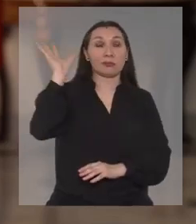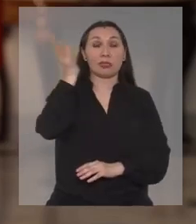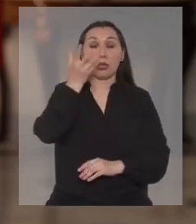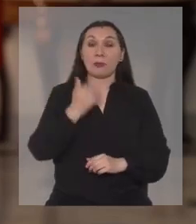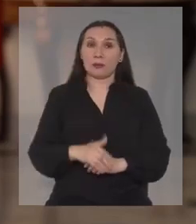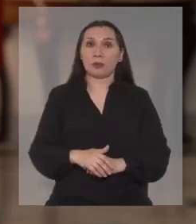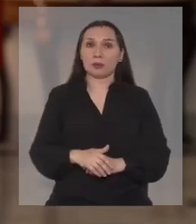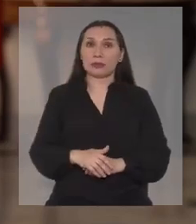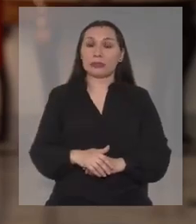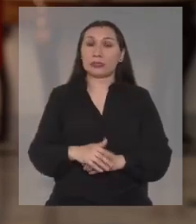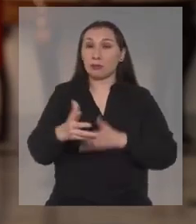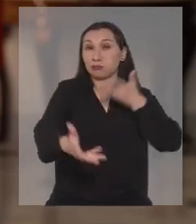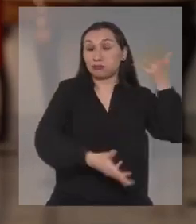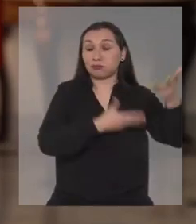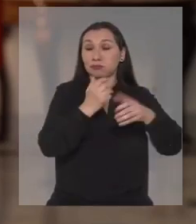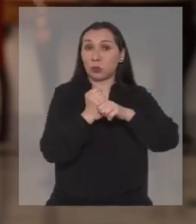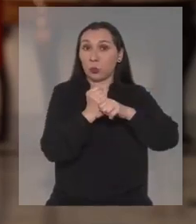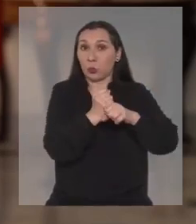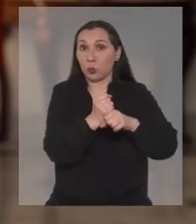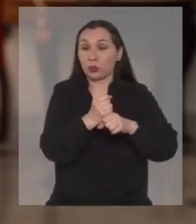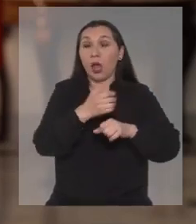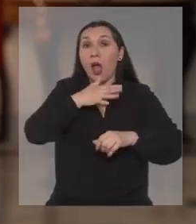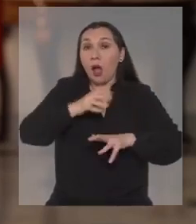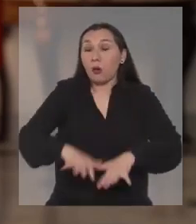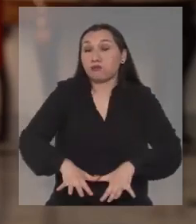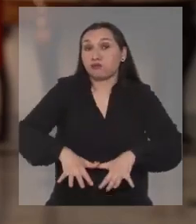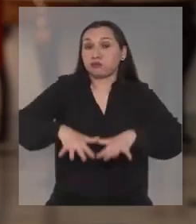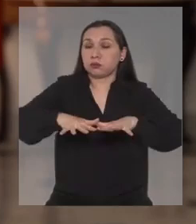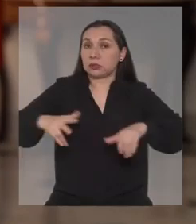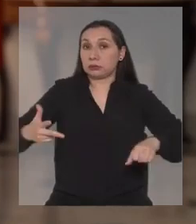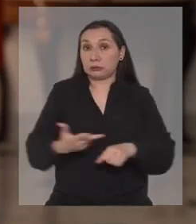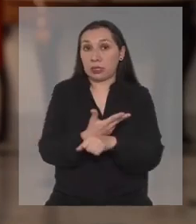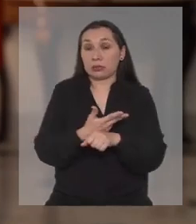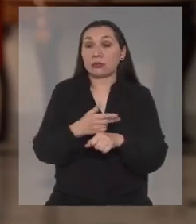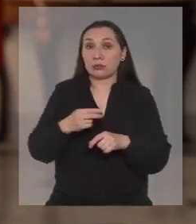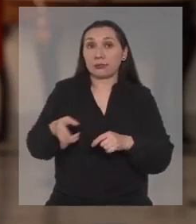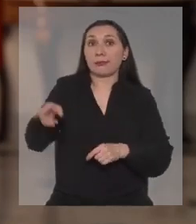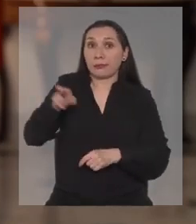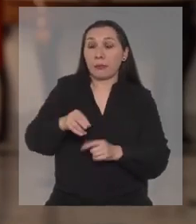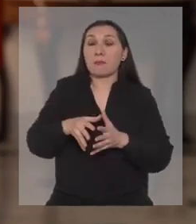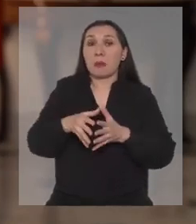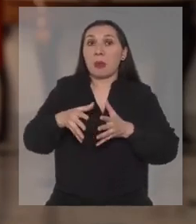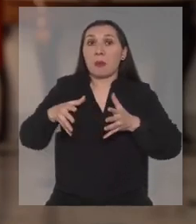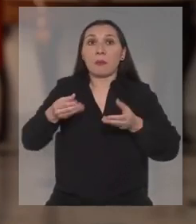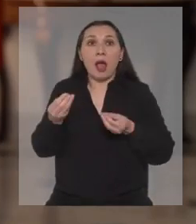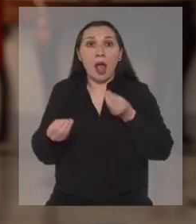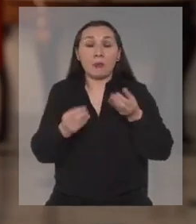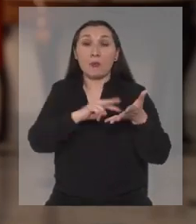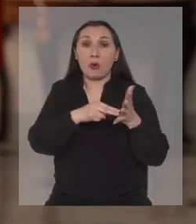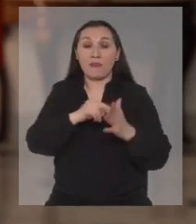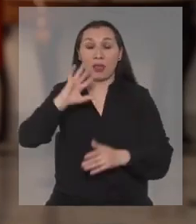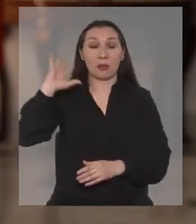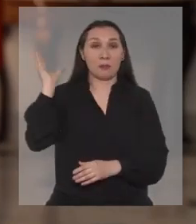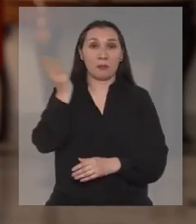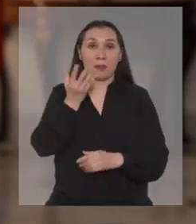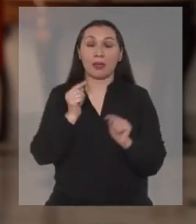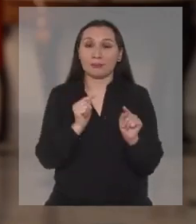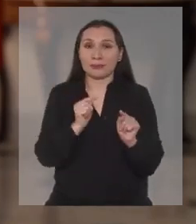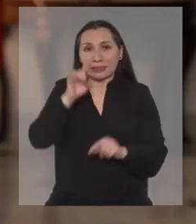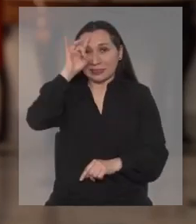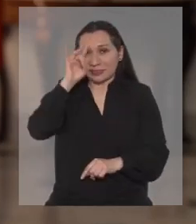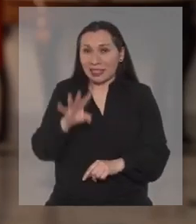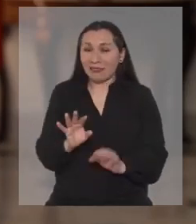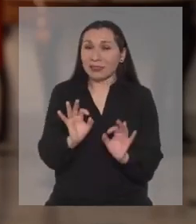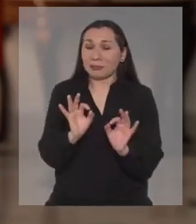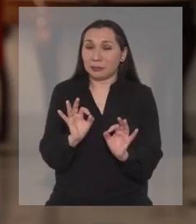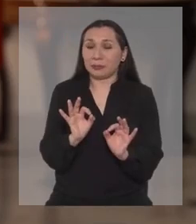climática enfrentar los incendios y las inundaciones que serán desgraciadamente cada vez más frecuentes producto de esta crisis